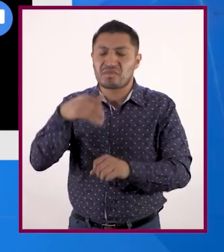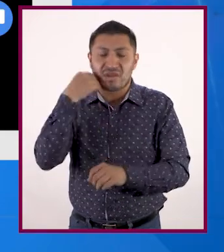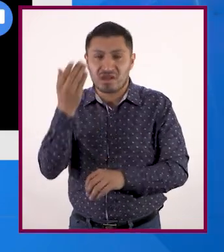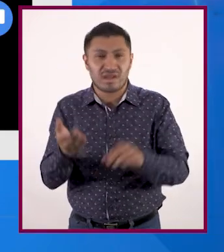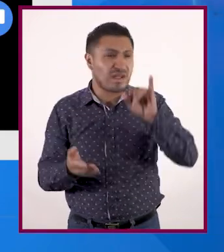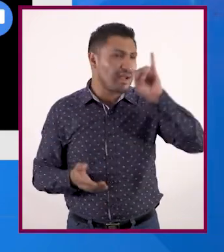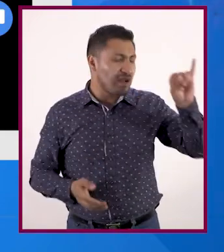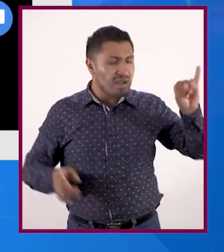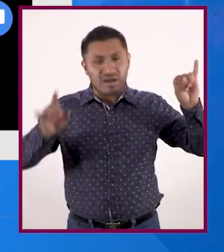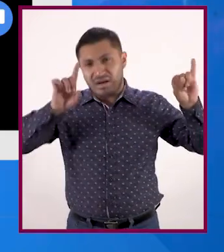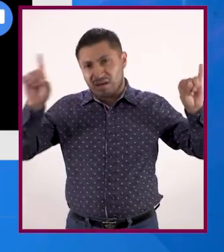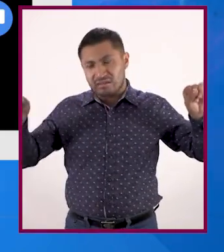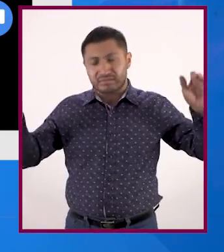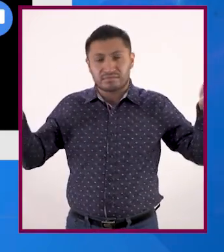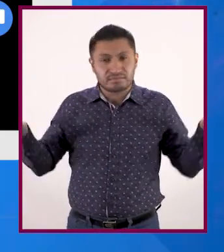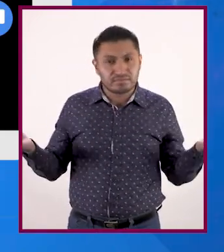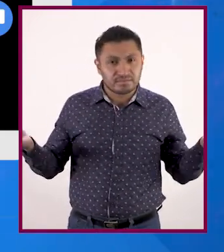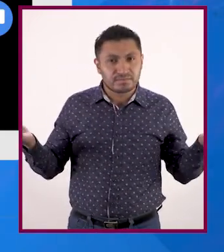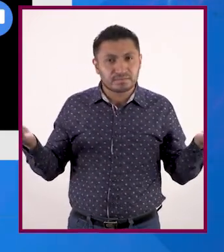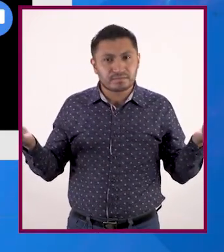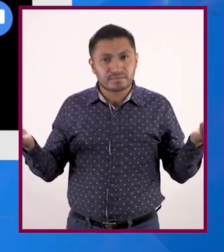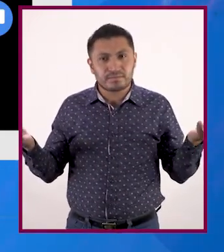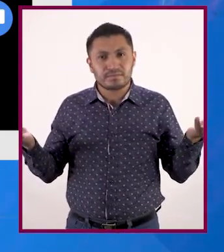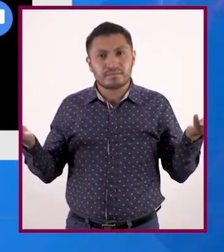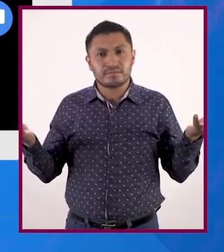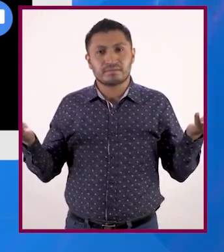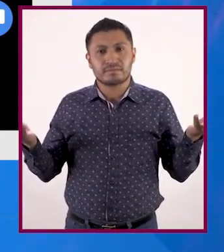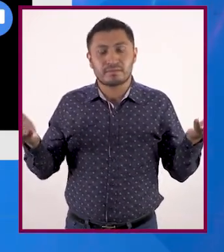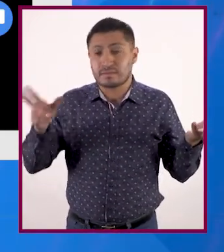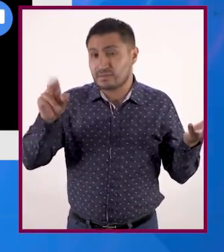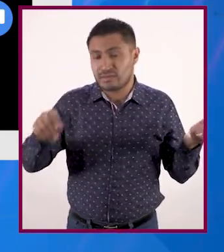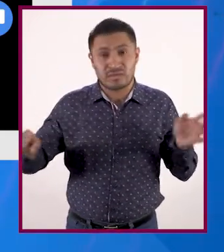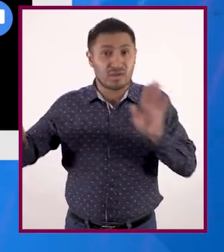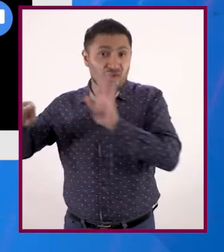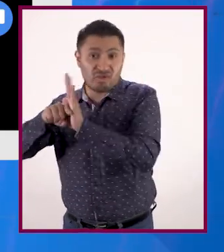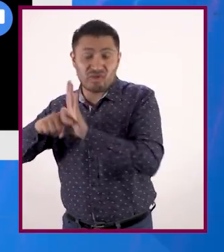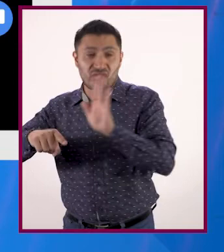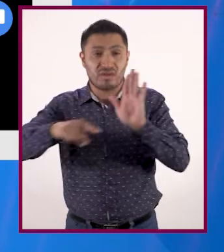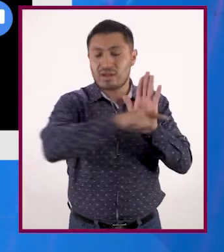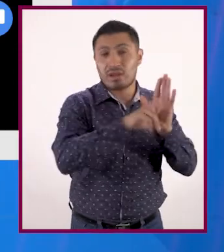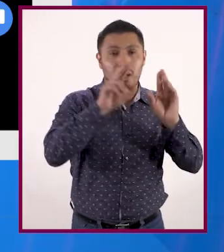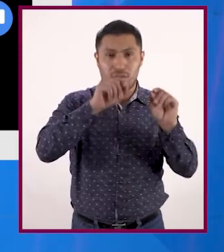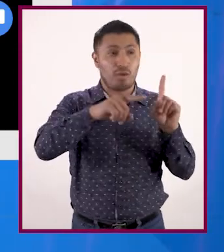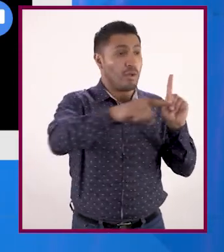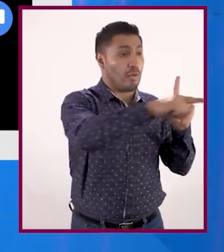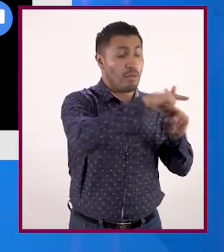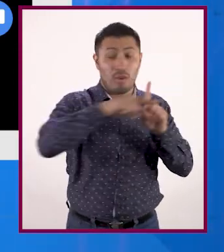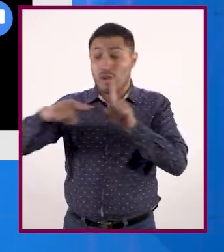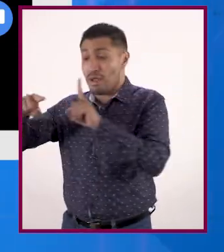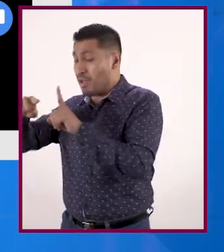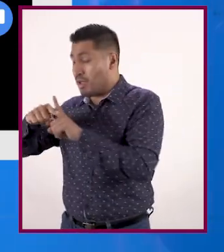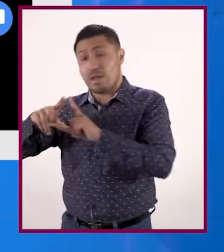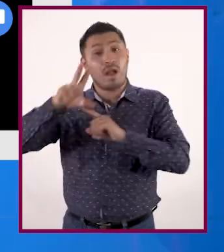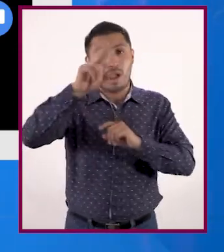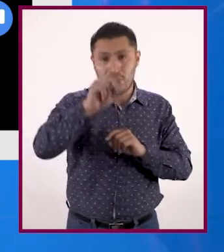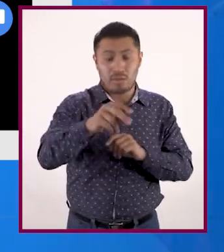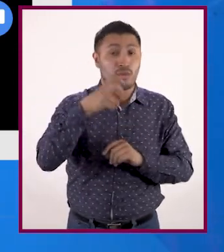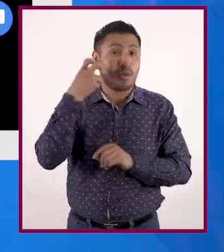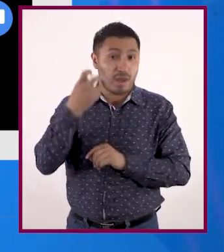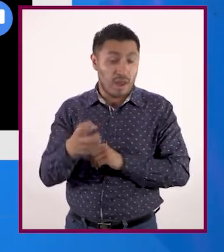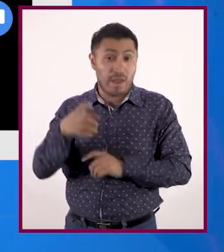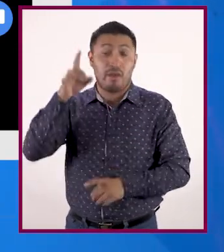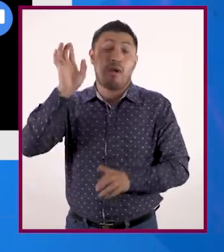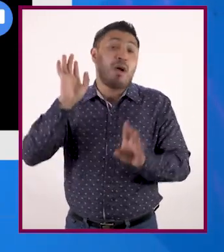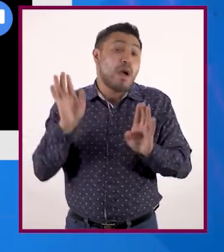visiones del pensamiento cualquiera de las dos no son negativas ni son positivas porque eso es un elemento que hoy en día